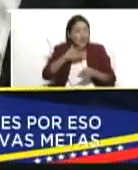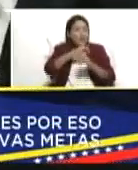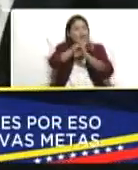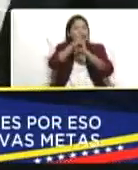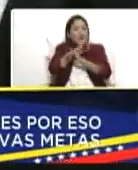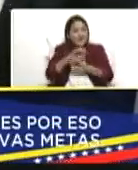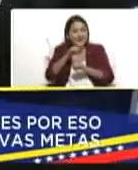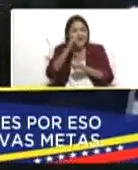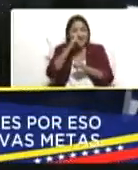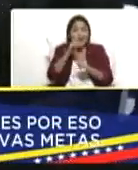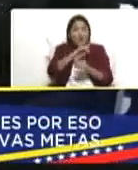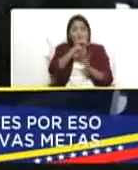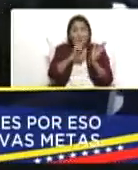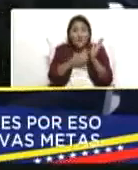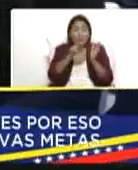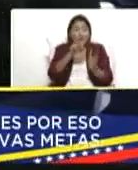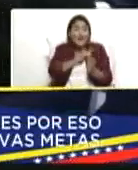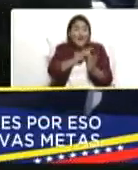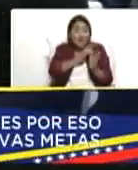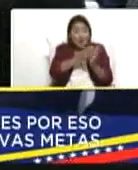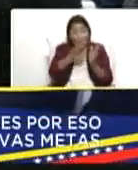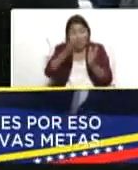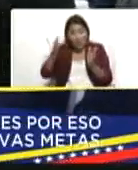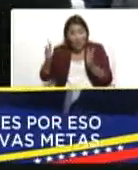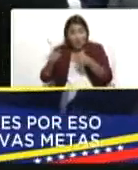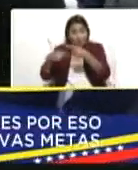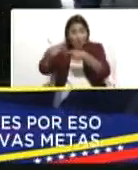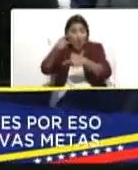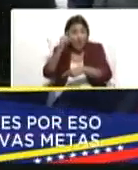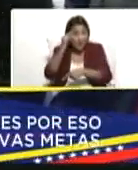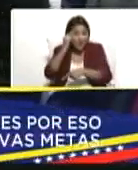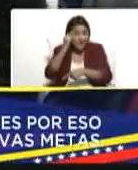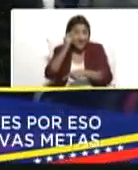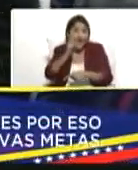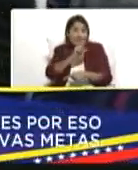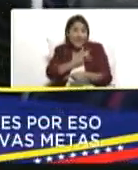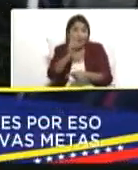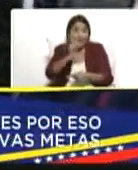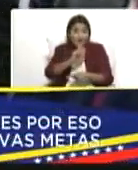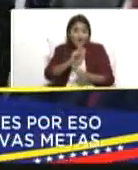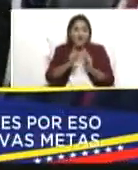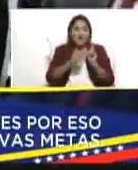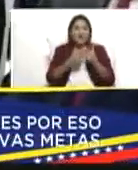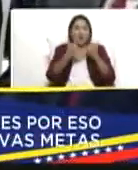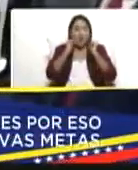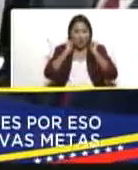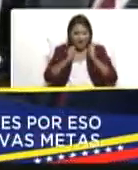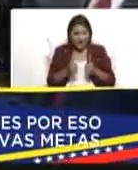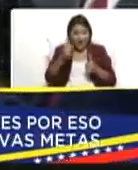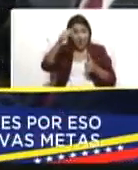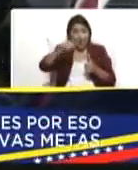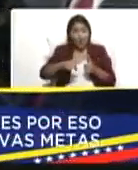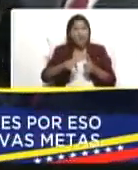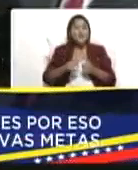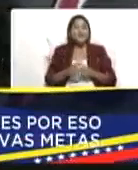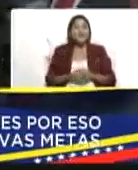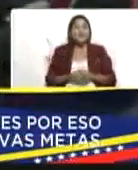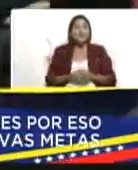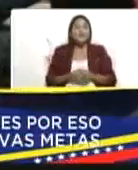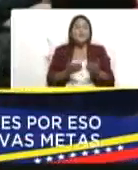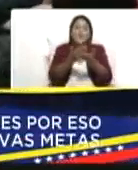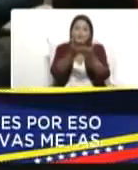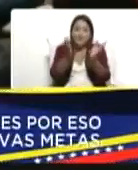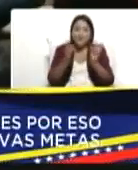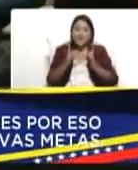año y yo quiero empezar esta memoria y cuenta precisamente deseándole